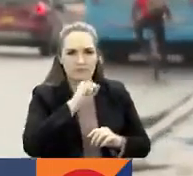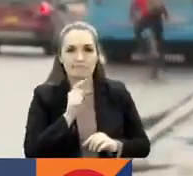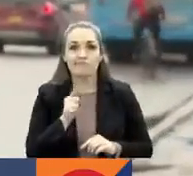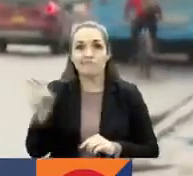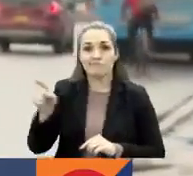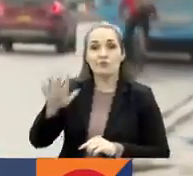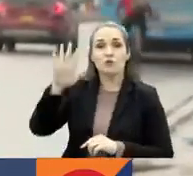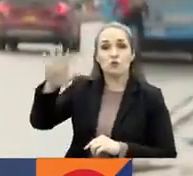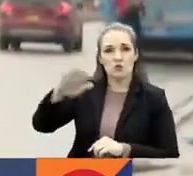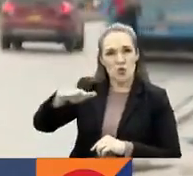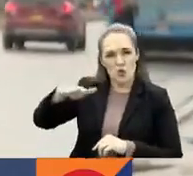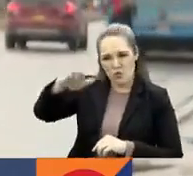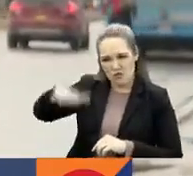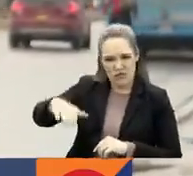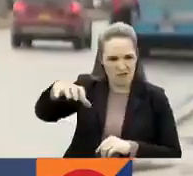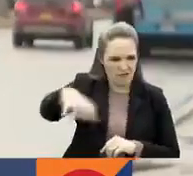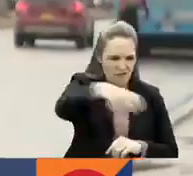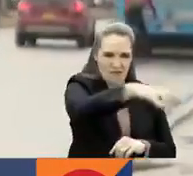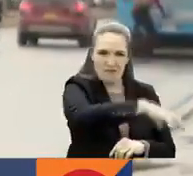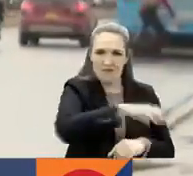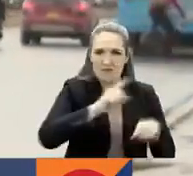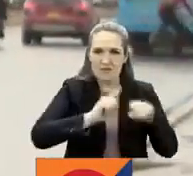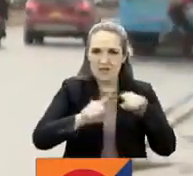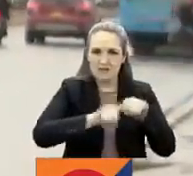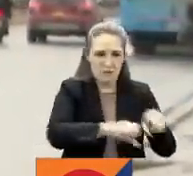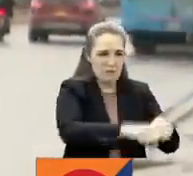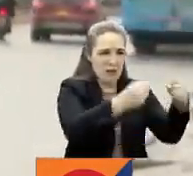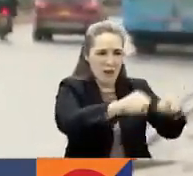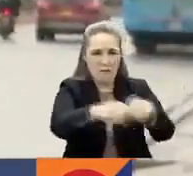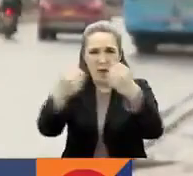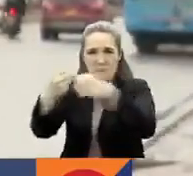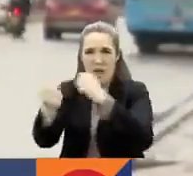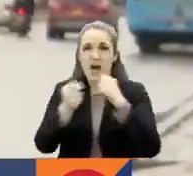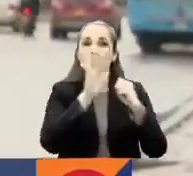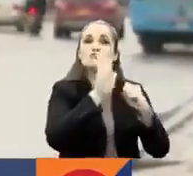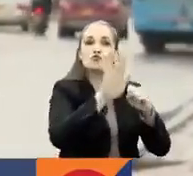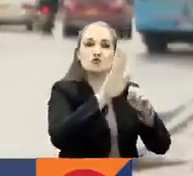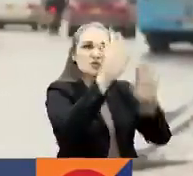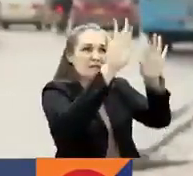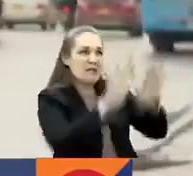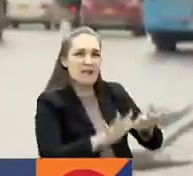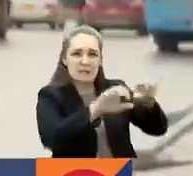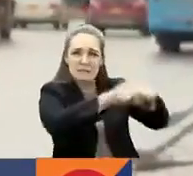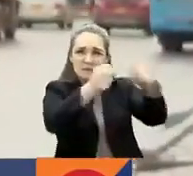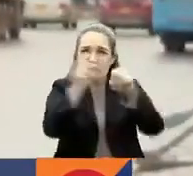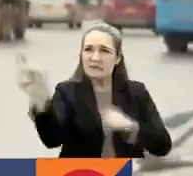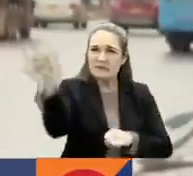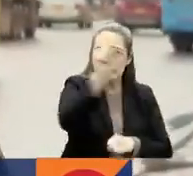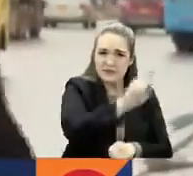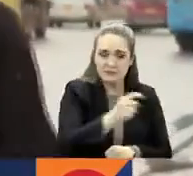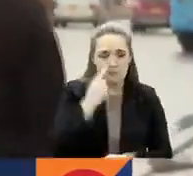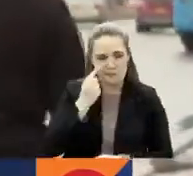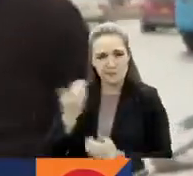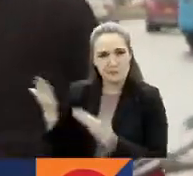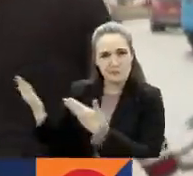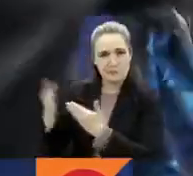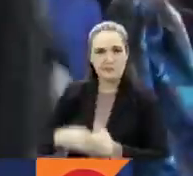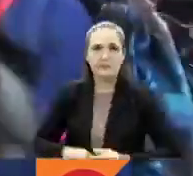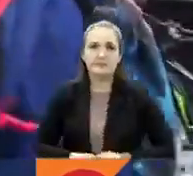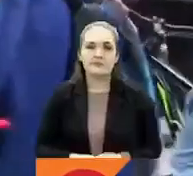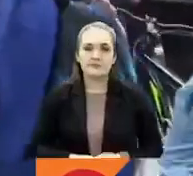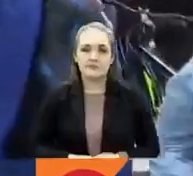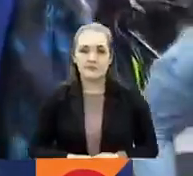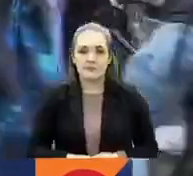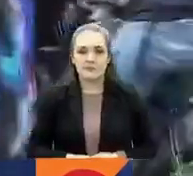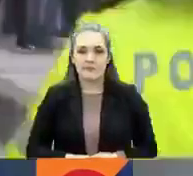estaciones vandalizadas. Algunos de los usuarios tuvieron que reprogramar su viaje. El panorama se los contamos en el siguiente informe.